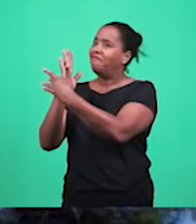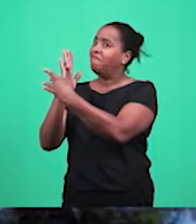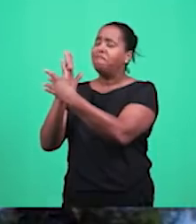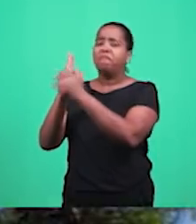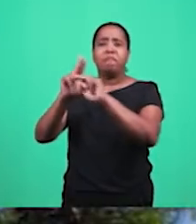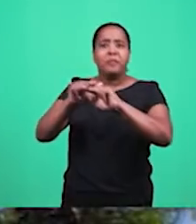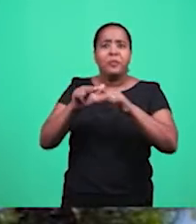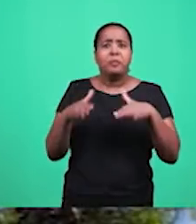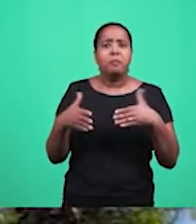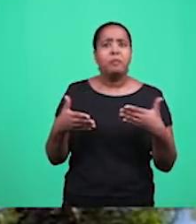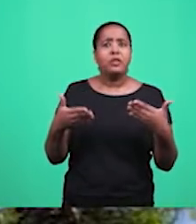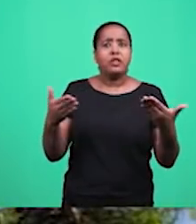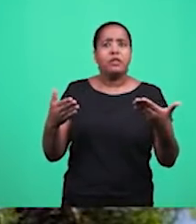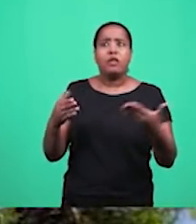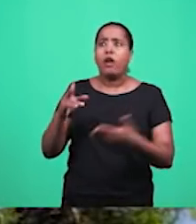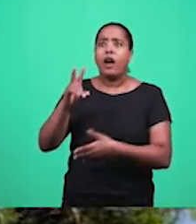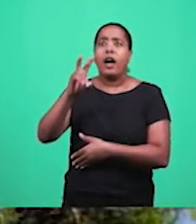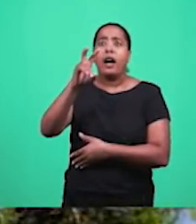paterna